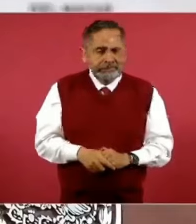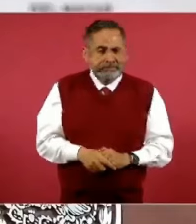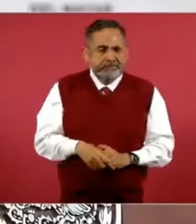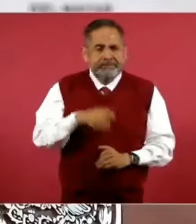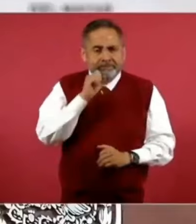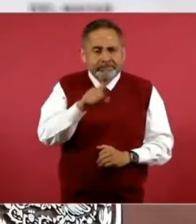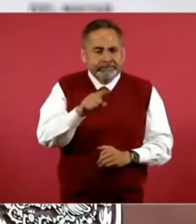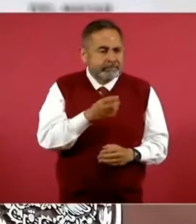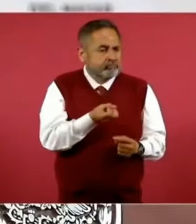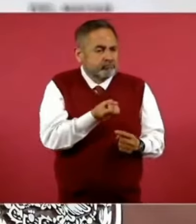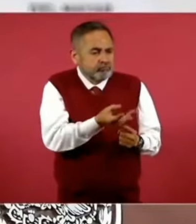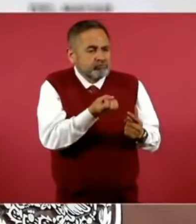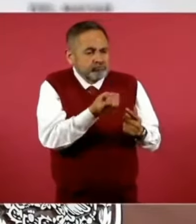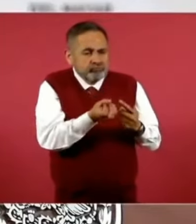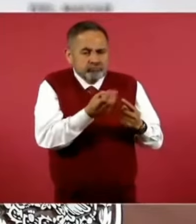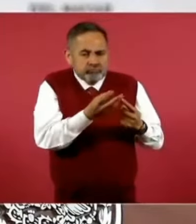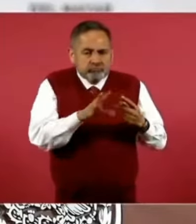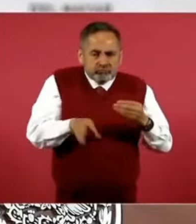concesiones,